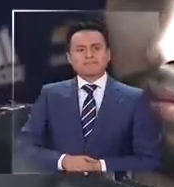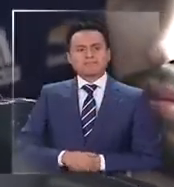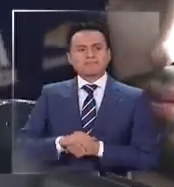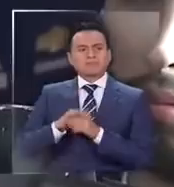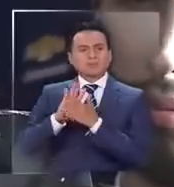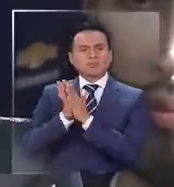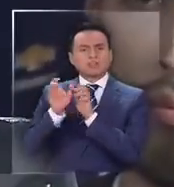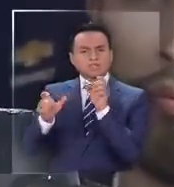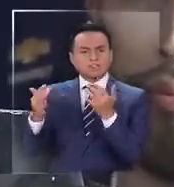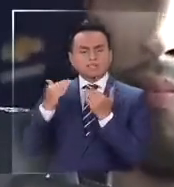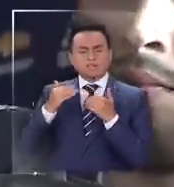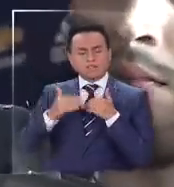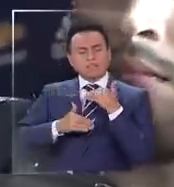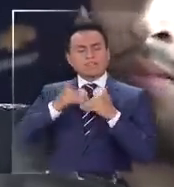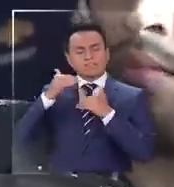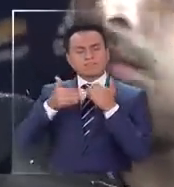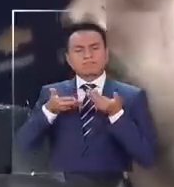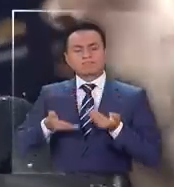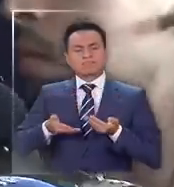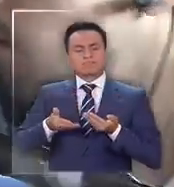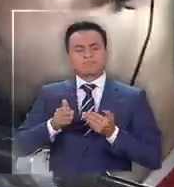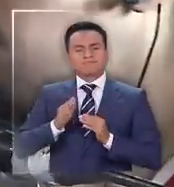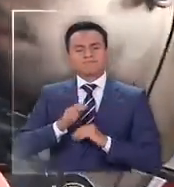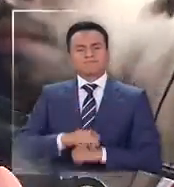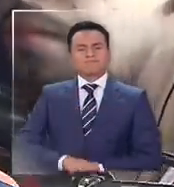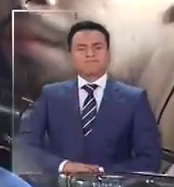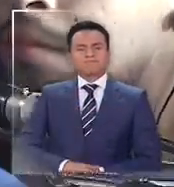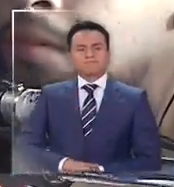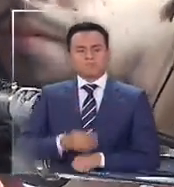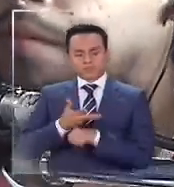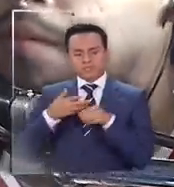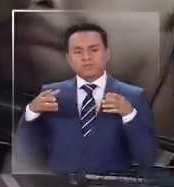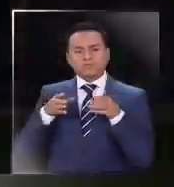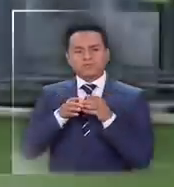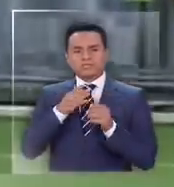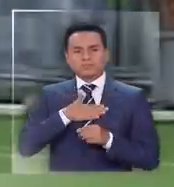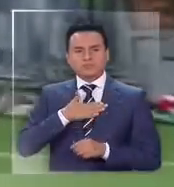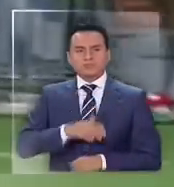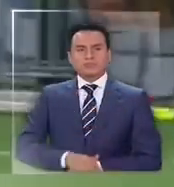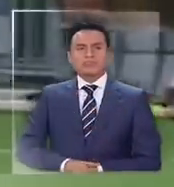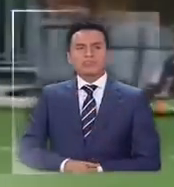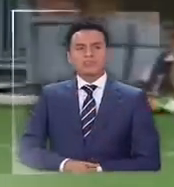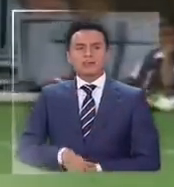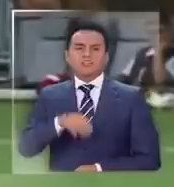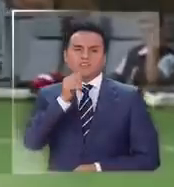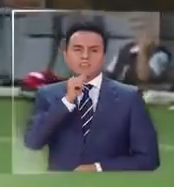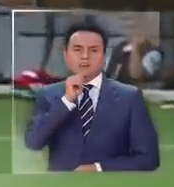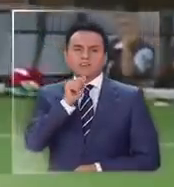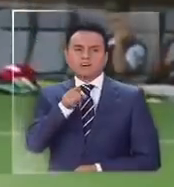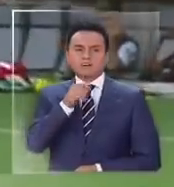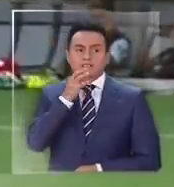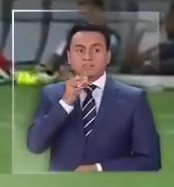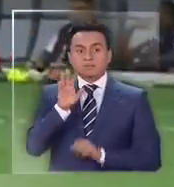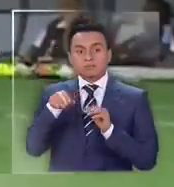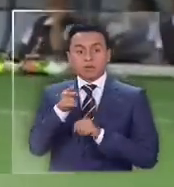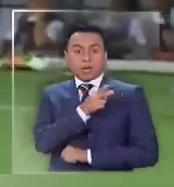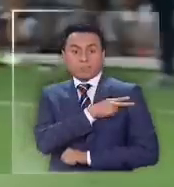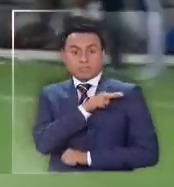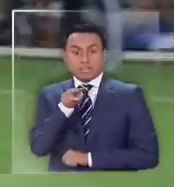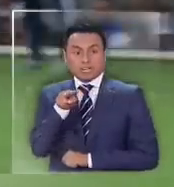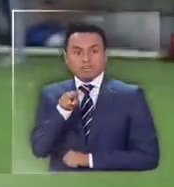nuestra gente, hoy día tenemos que salir adelante con los que estamos, con los que queremos. Y si algo faltaba era que el propio